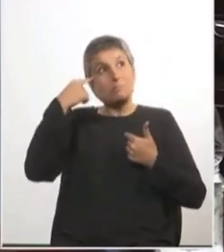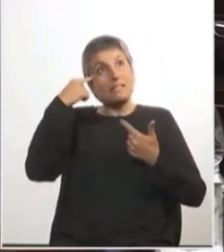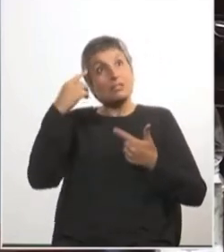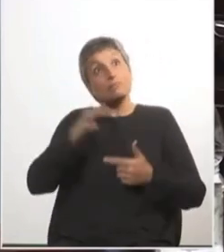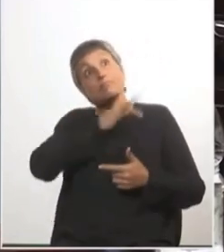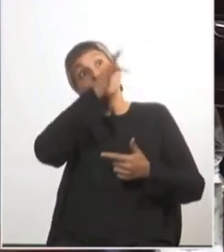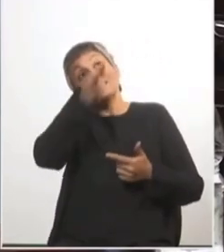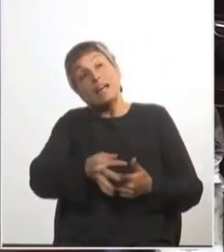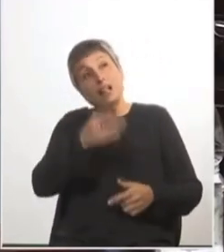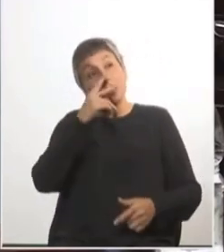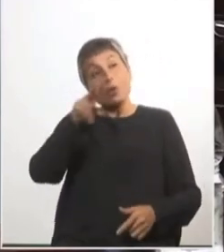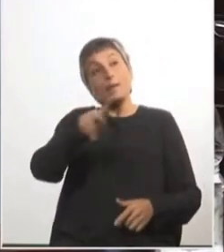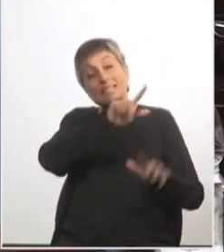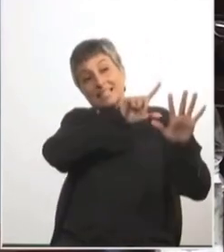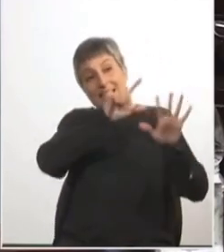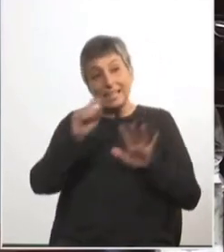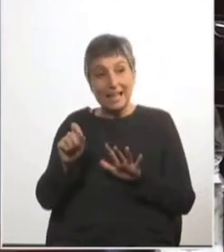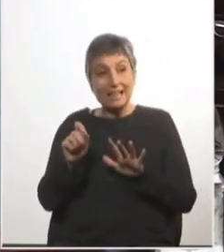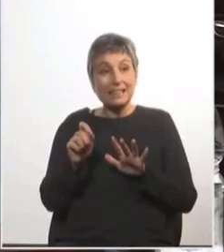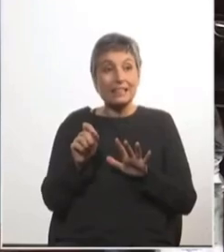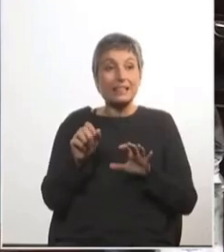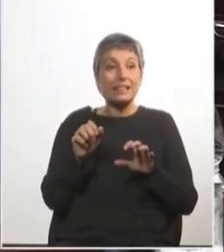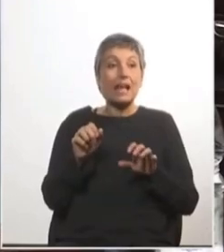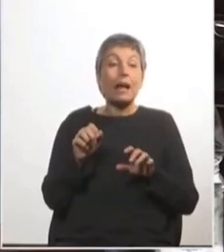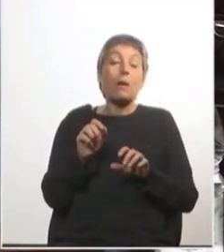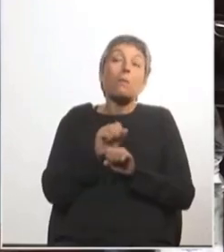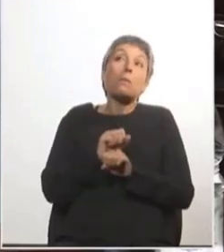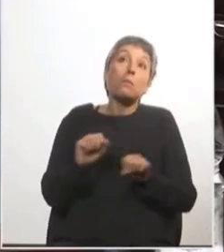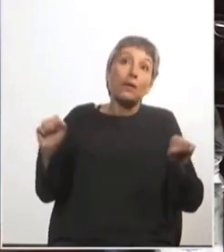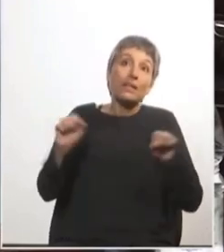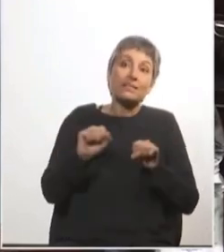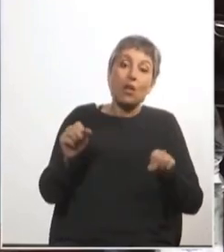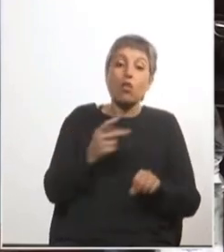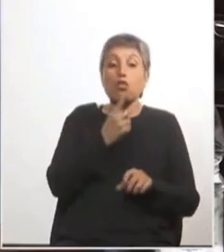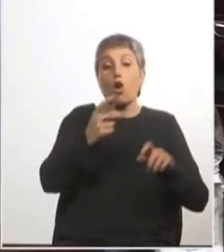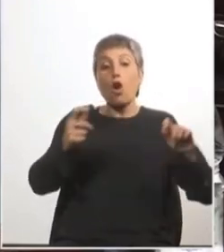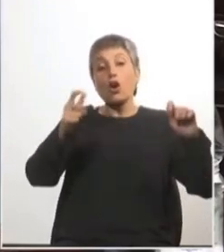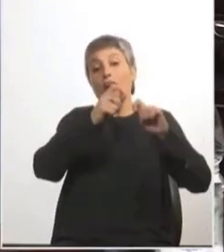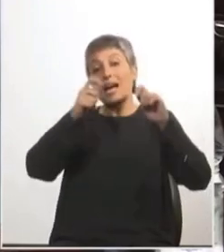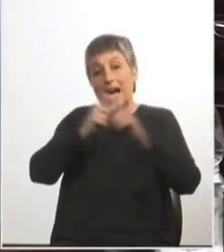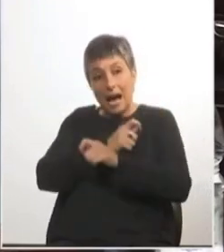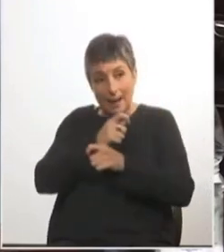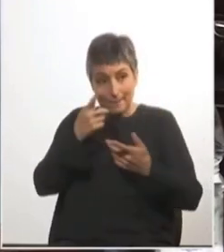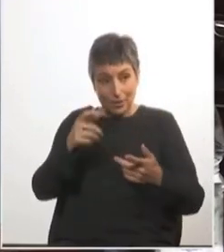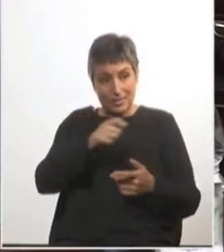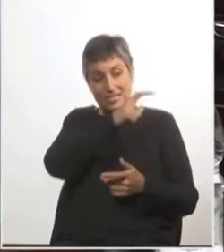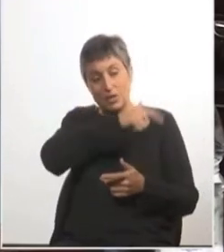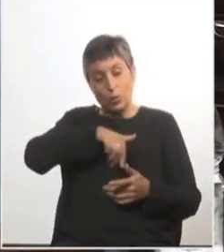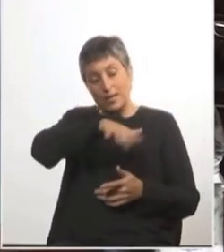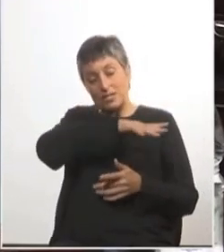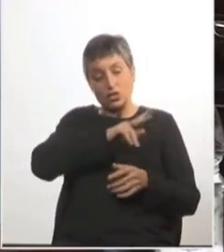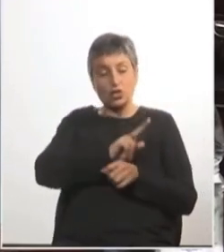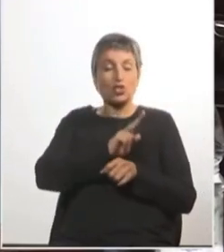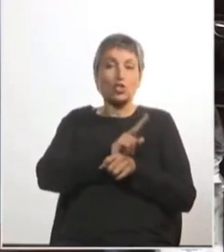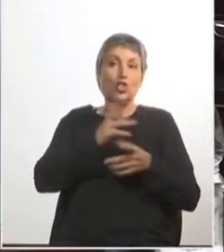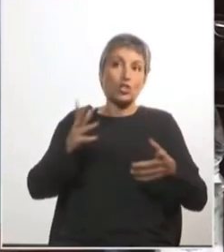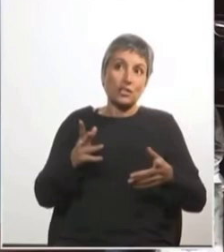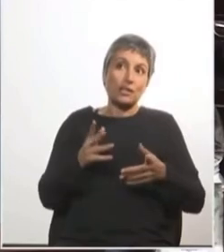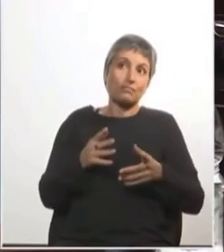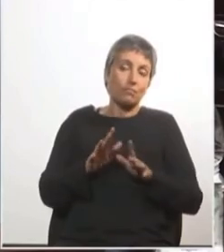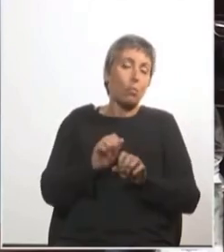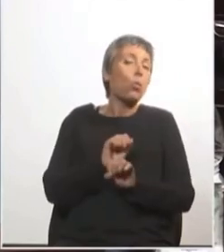al 2070 por lo menos vamos a tener 2 reformas de la seguridad social más, por lo